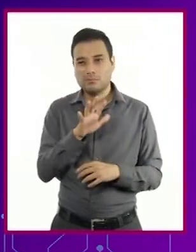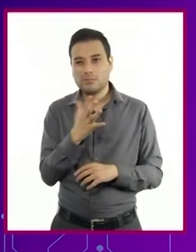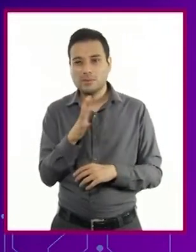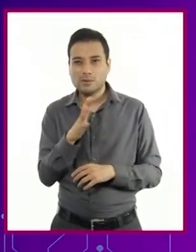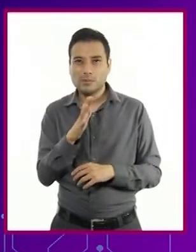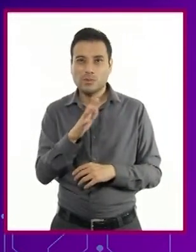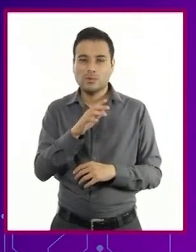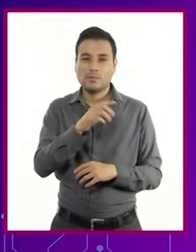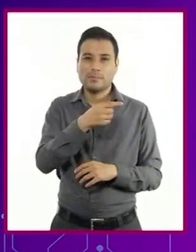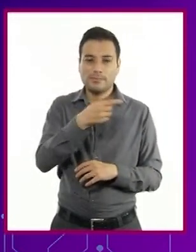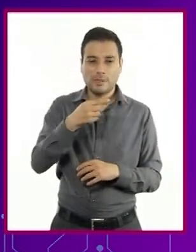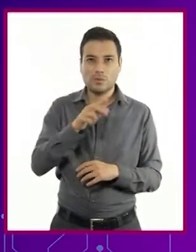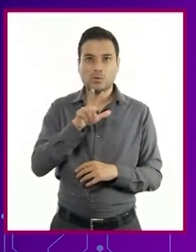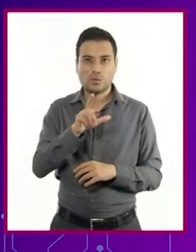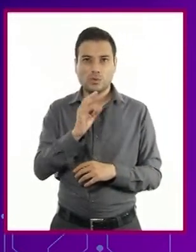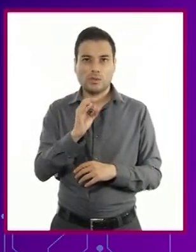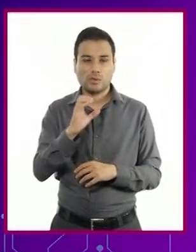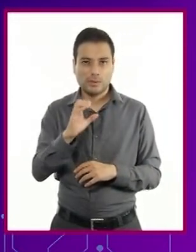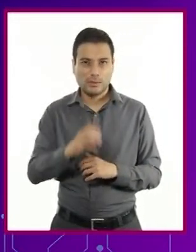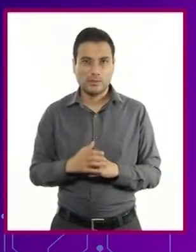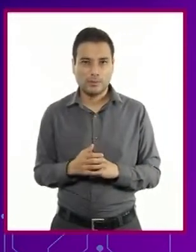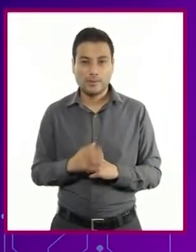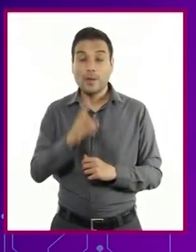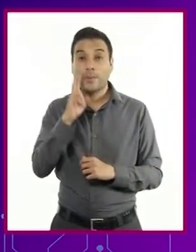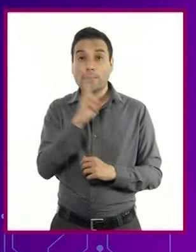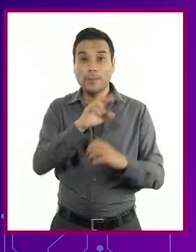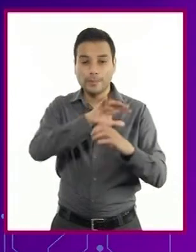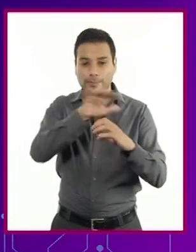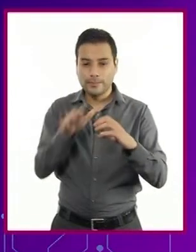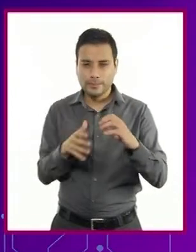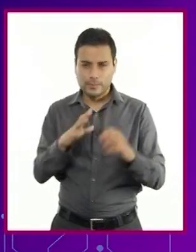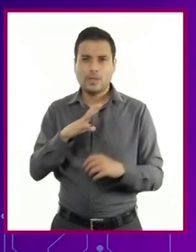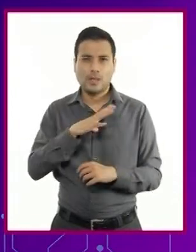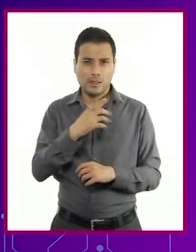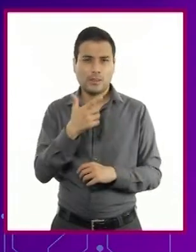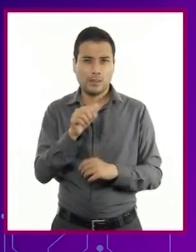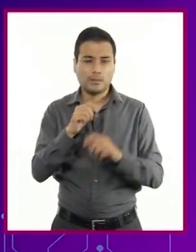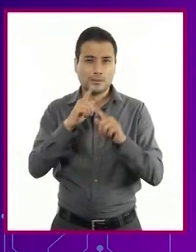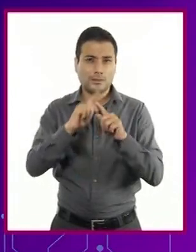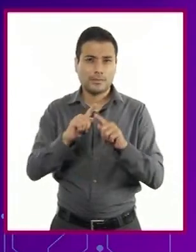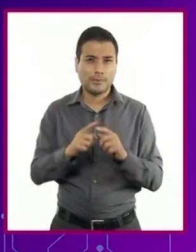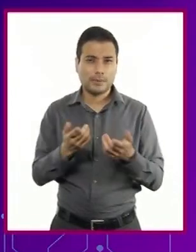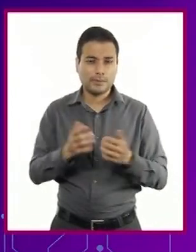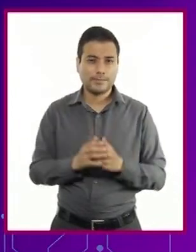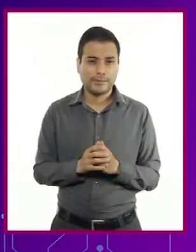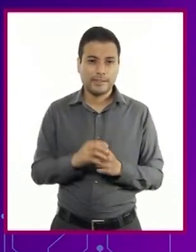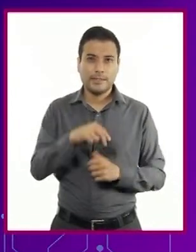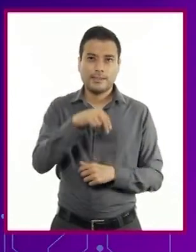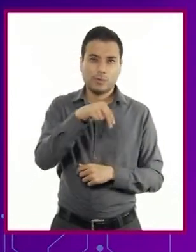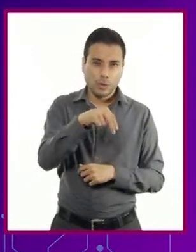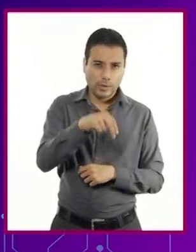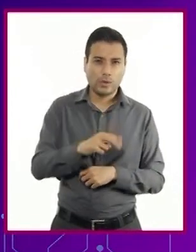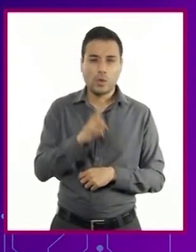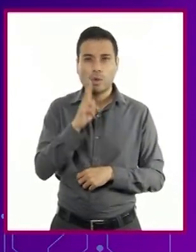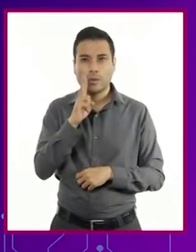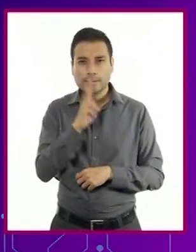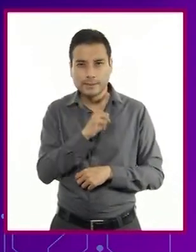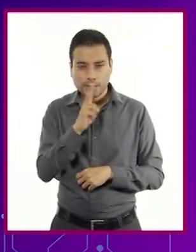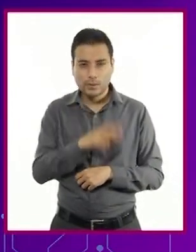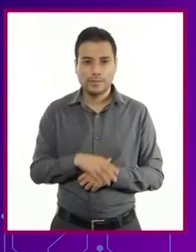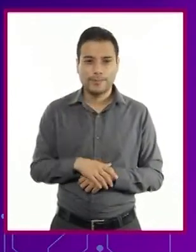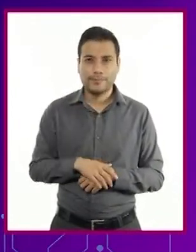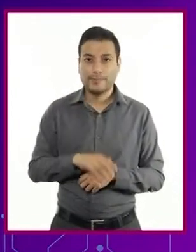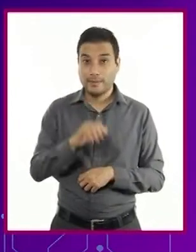grados centígrados. La atmósfera está compuesta por diversos gases naturales, siendo el nitrógeno, el oxígeno y el